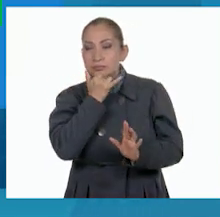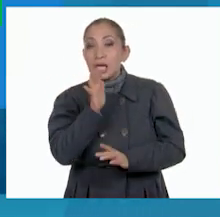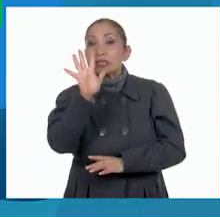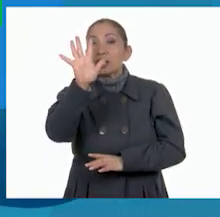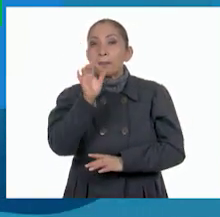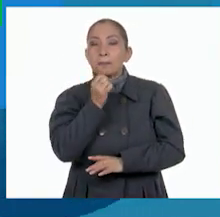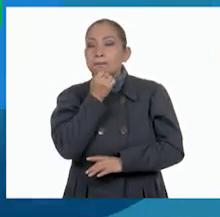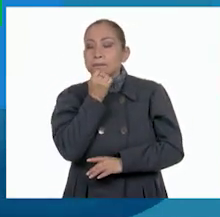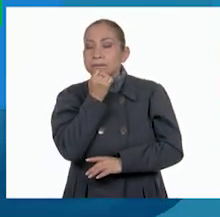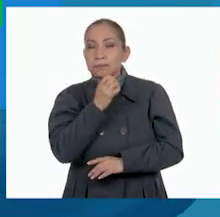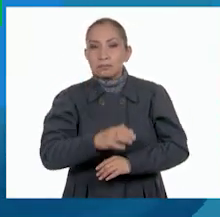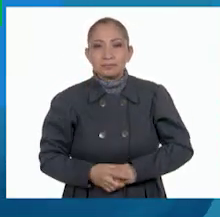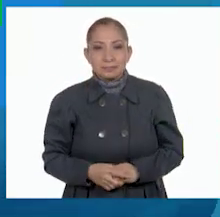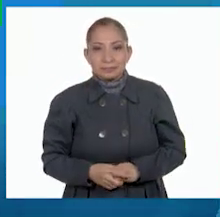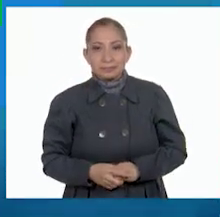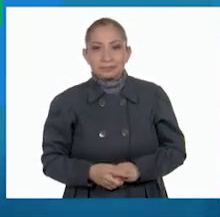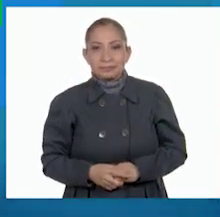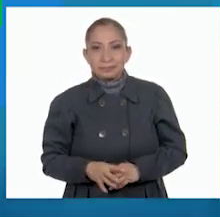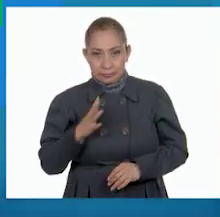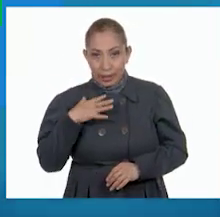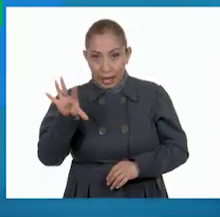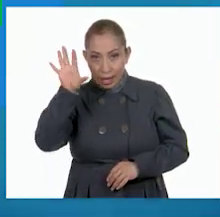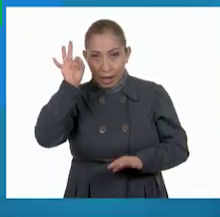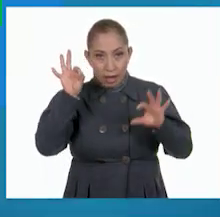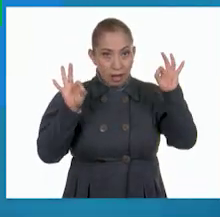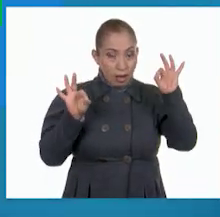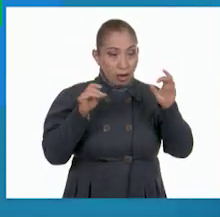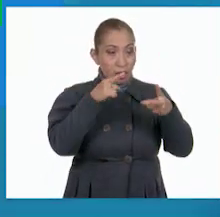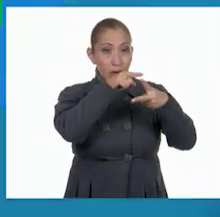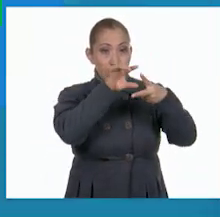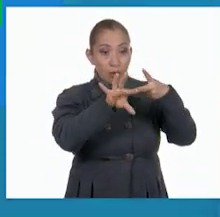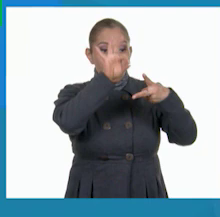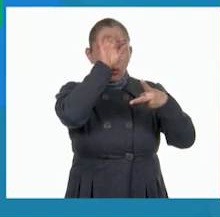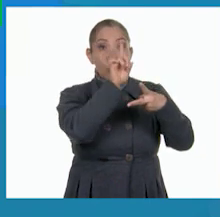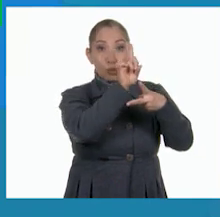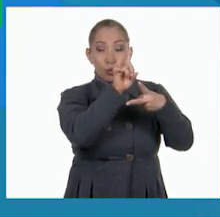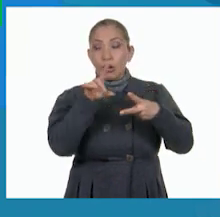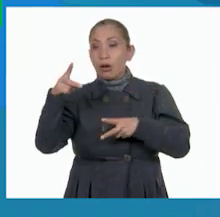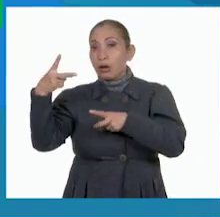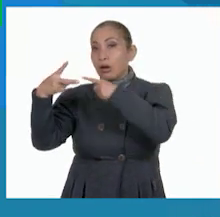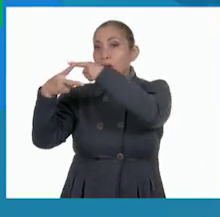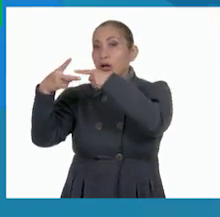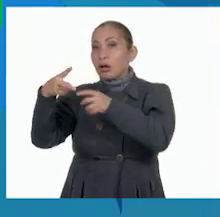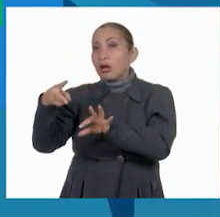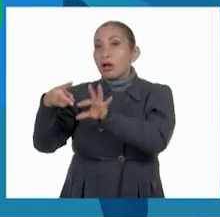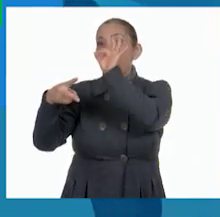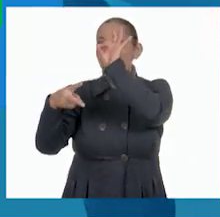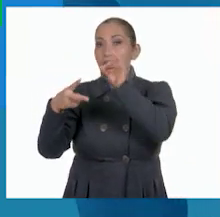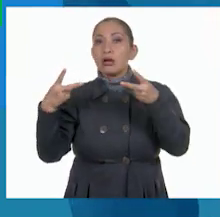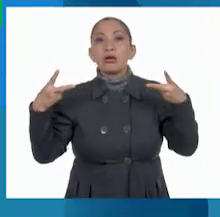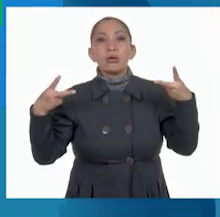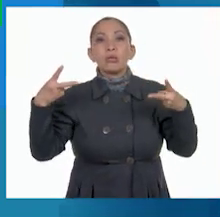cinco segundos. ¿Ya lo tendrán en casa? ¿Ya saben cuáles son las opciones?